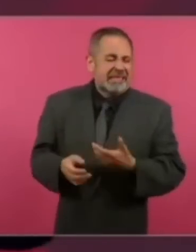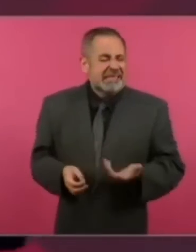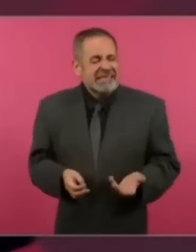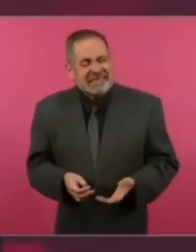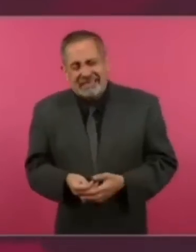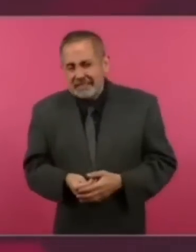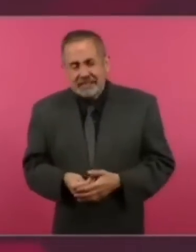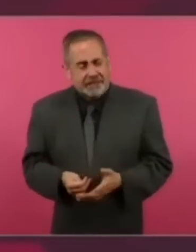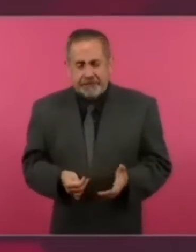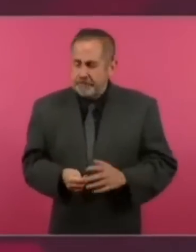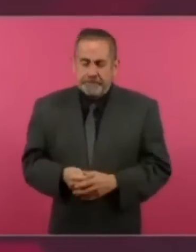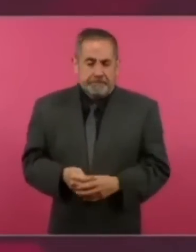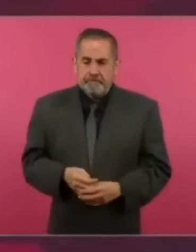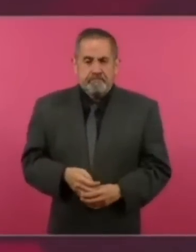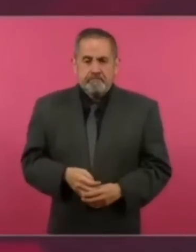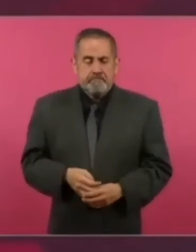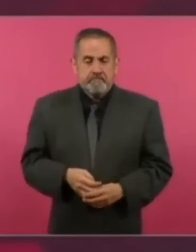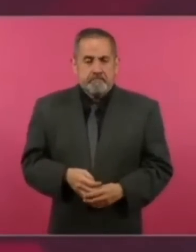Entonces,